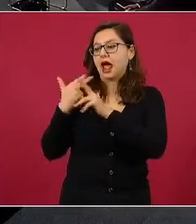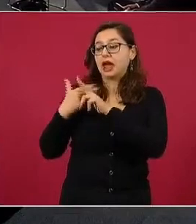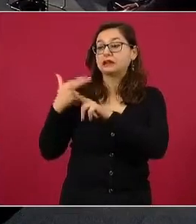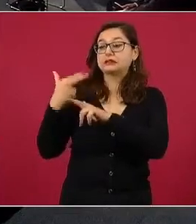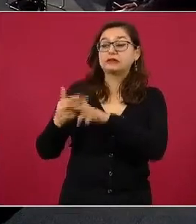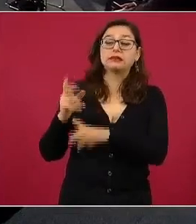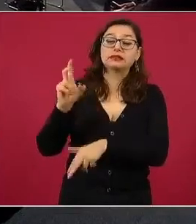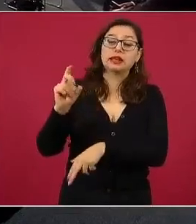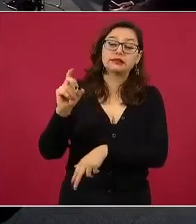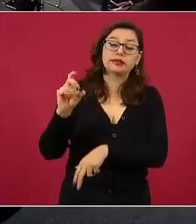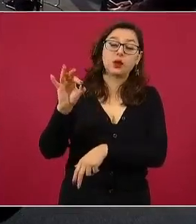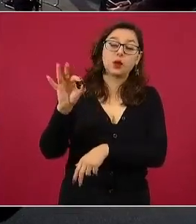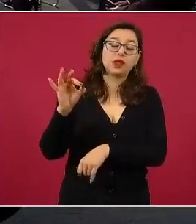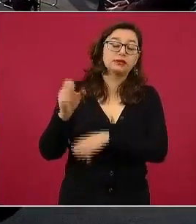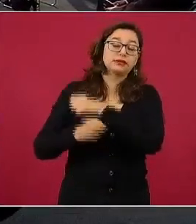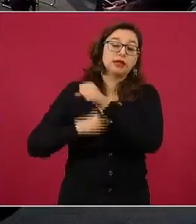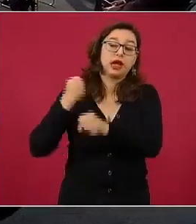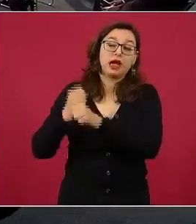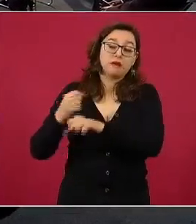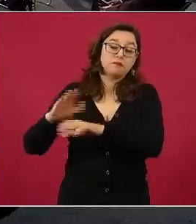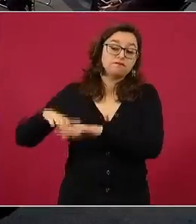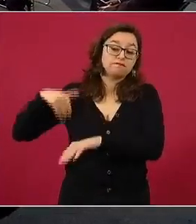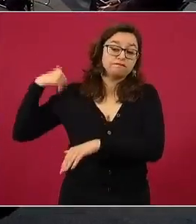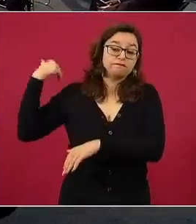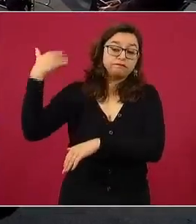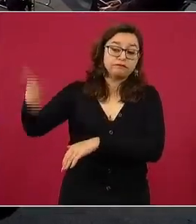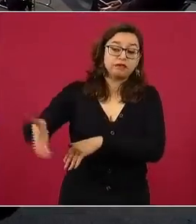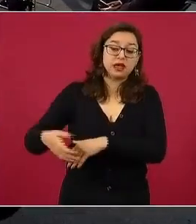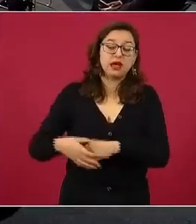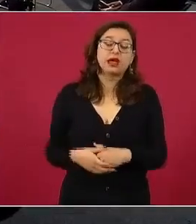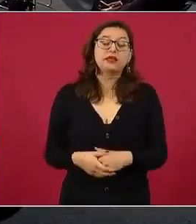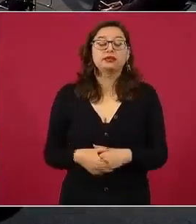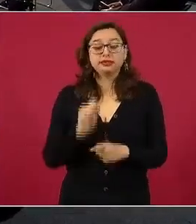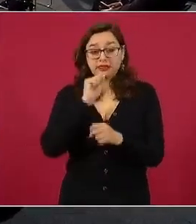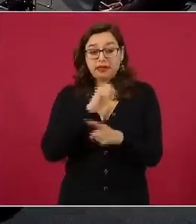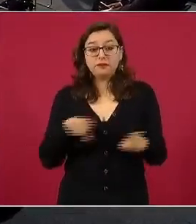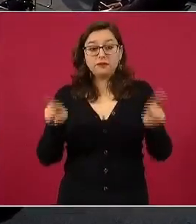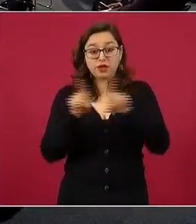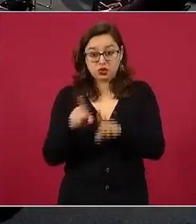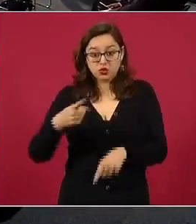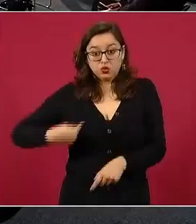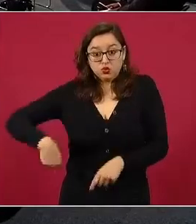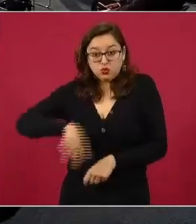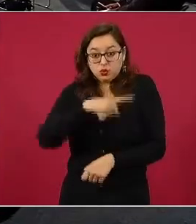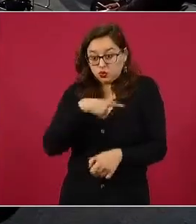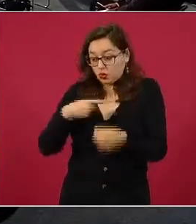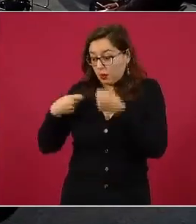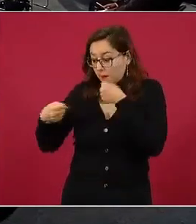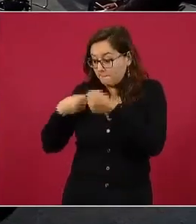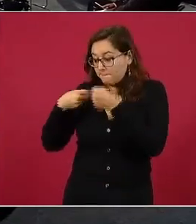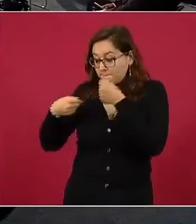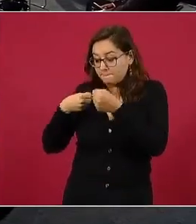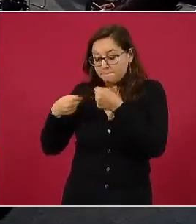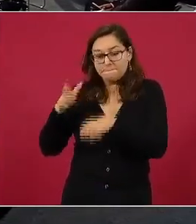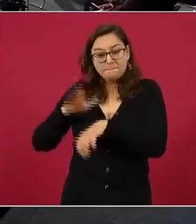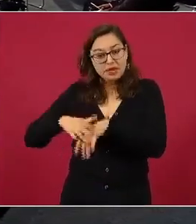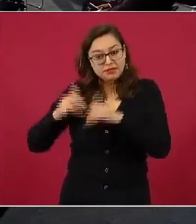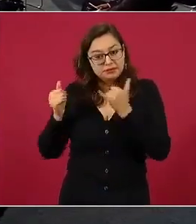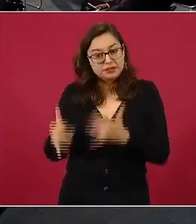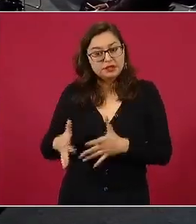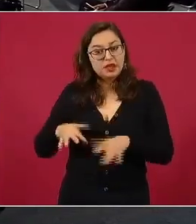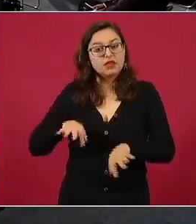Y por supuesto, muchos de los reporteros que andamos en la calle, son los que se llevan más el